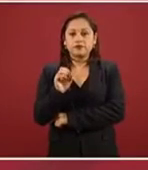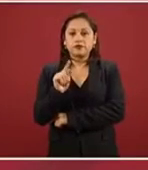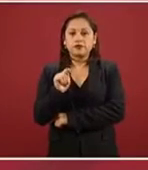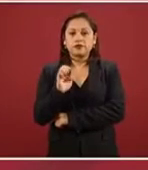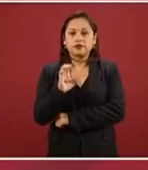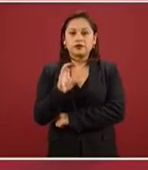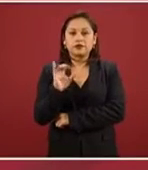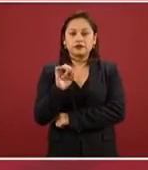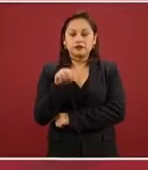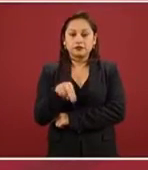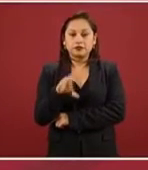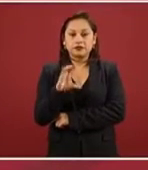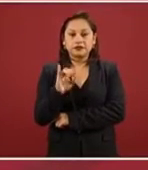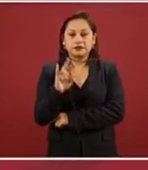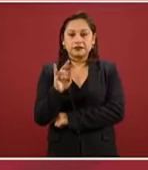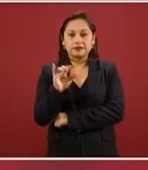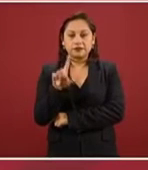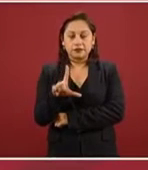porque